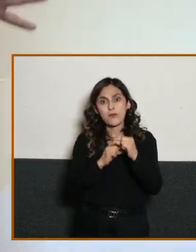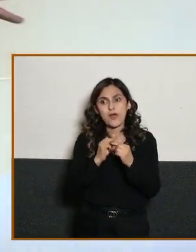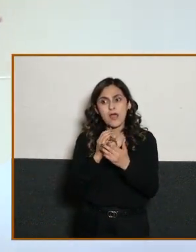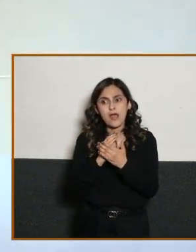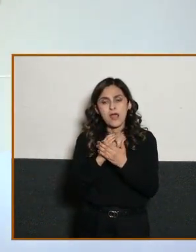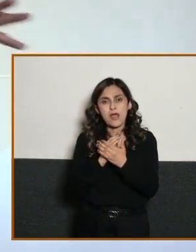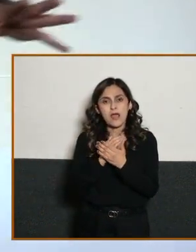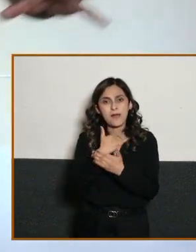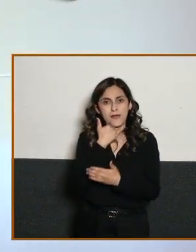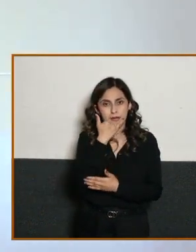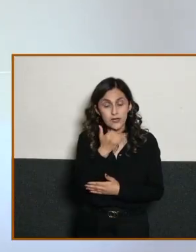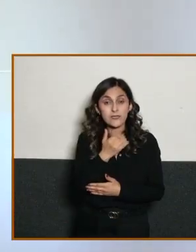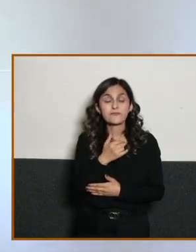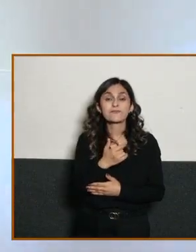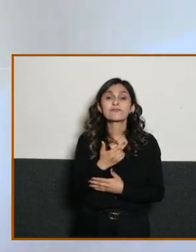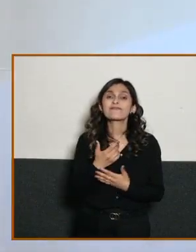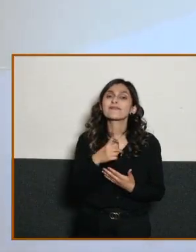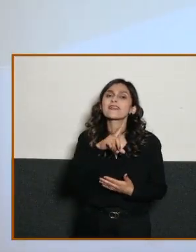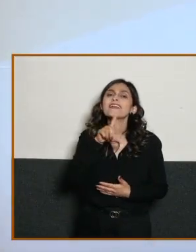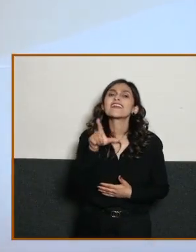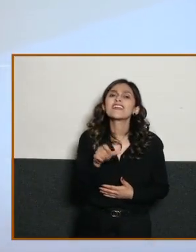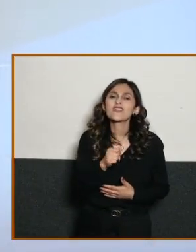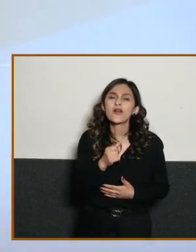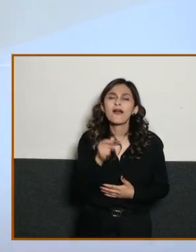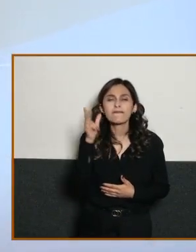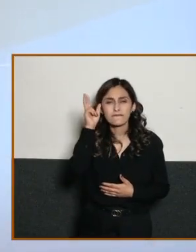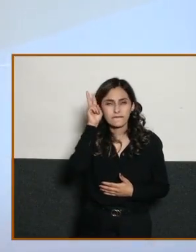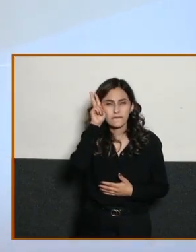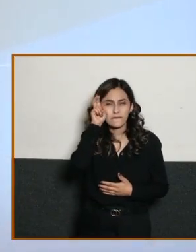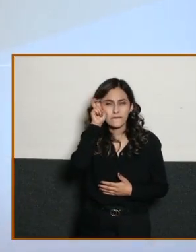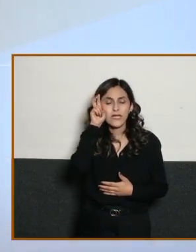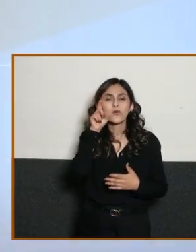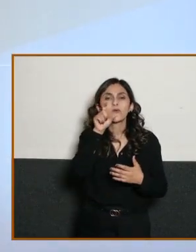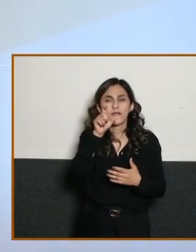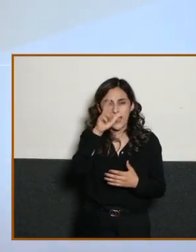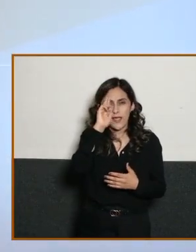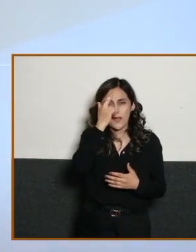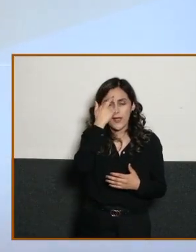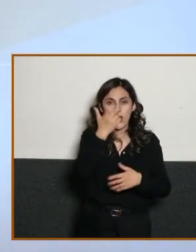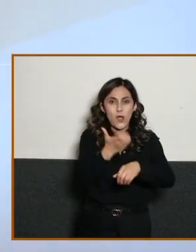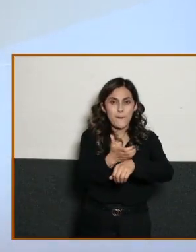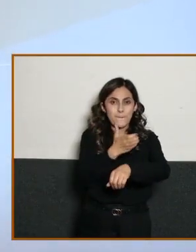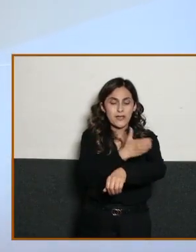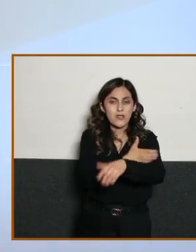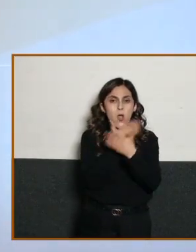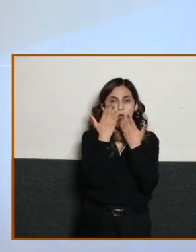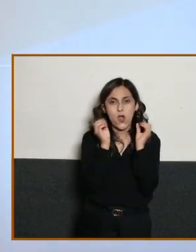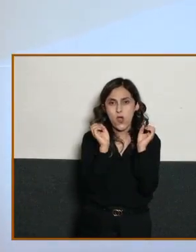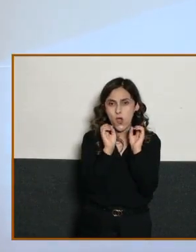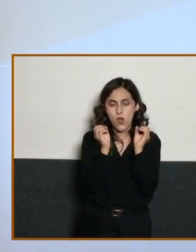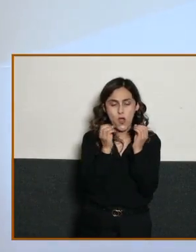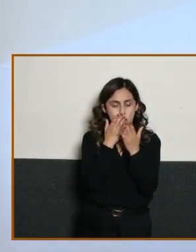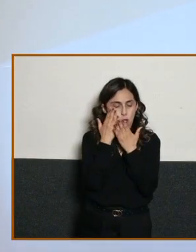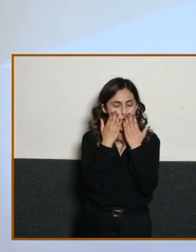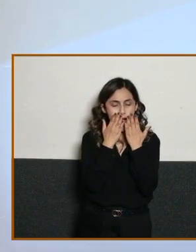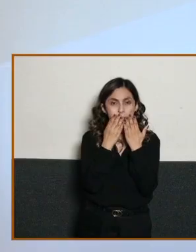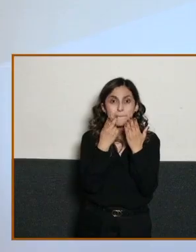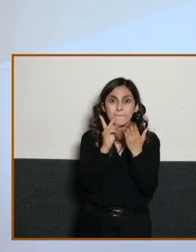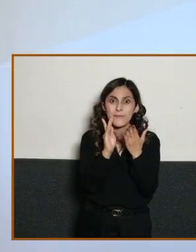Y luego, ¿cuánta envidia nos daban los canijos compañeros o compañeras que no estudiaban nada y se sacaban